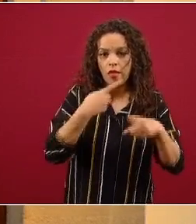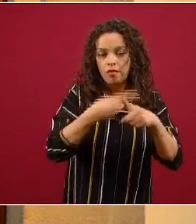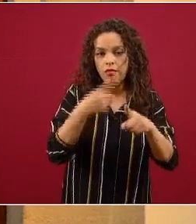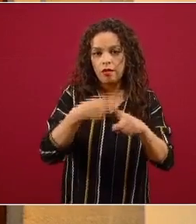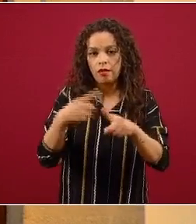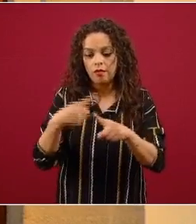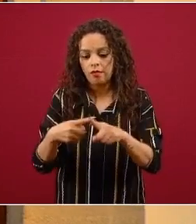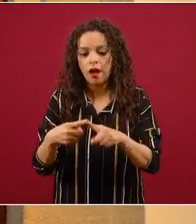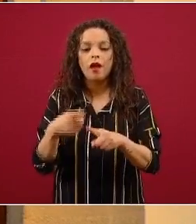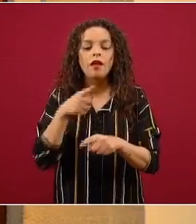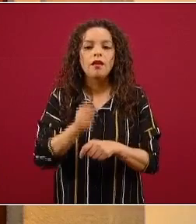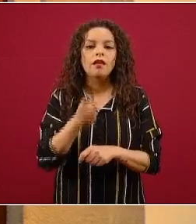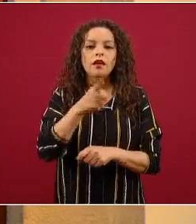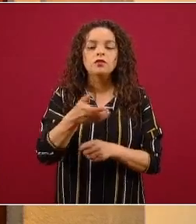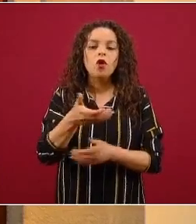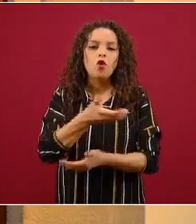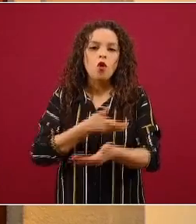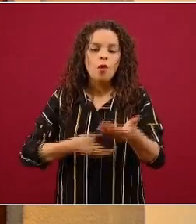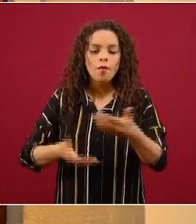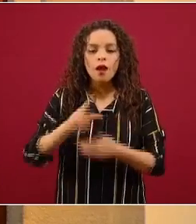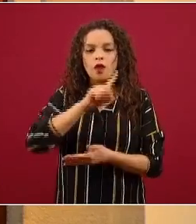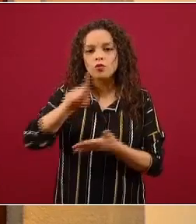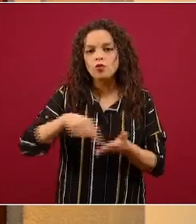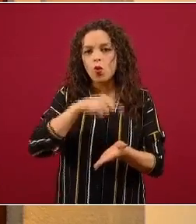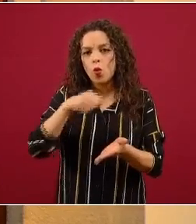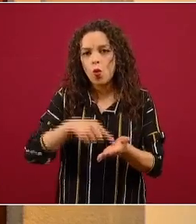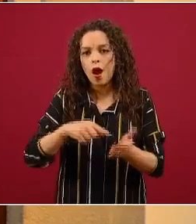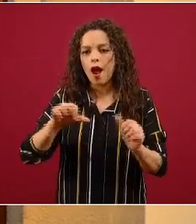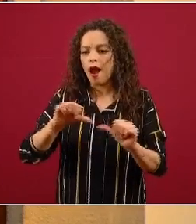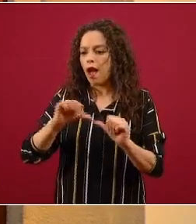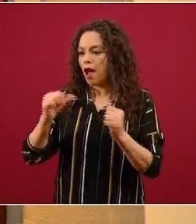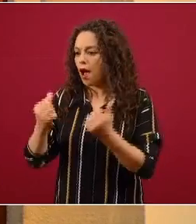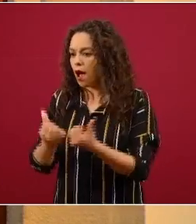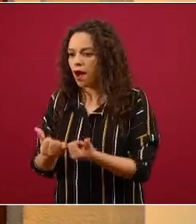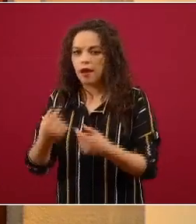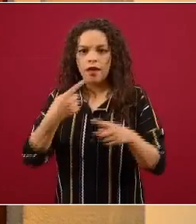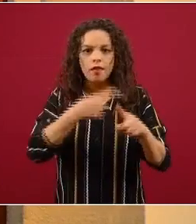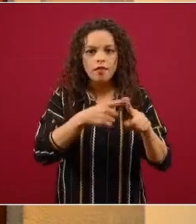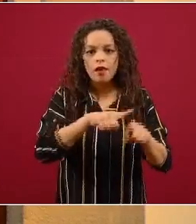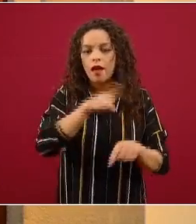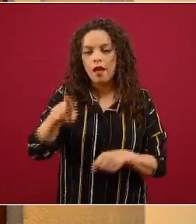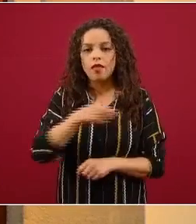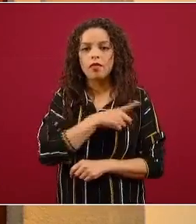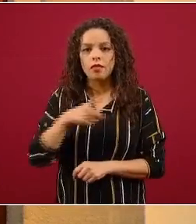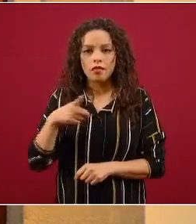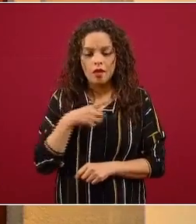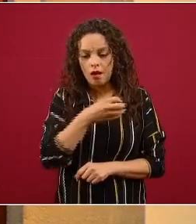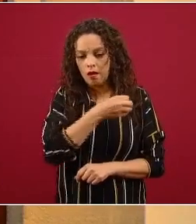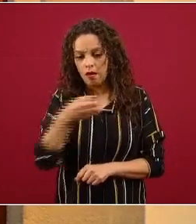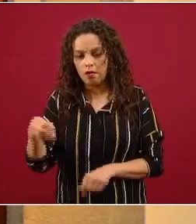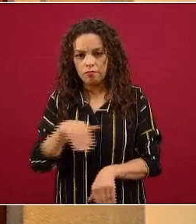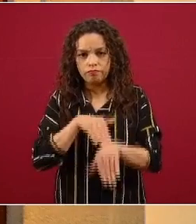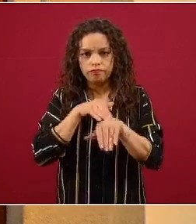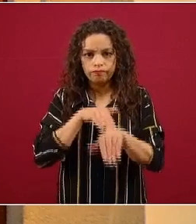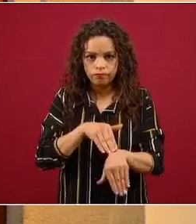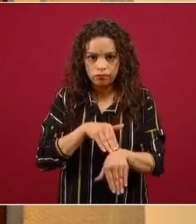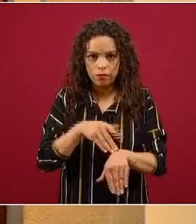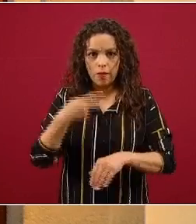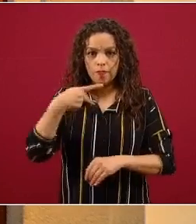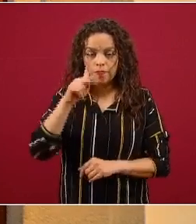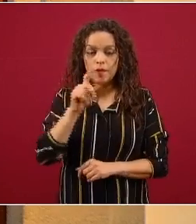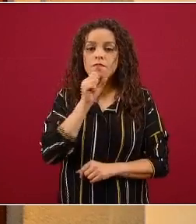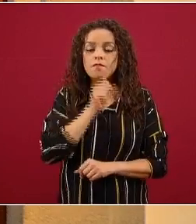de comercios, de áreas, de lugares, etcétera, para que puedan acatar las medidas que se están dando, pero también el llamado es a